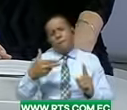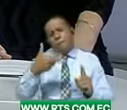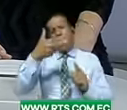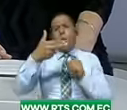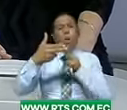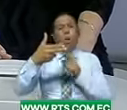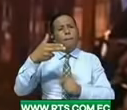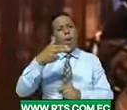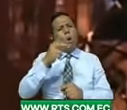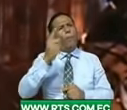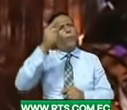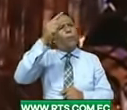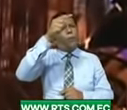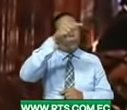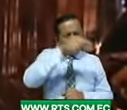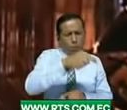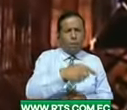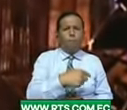herido.